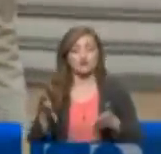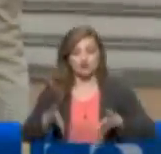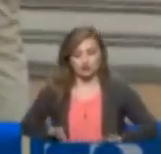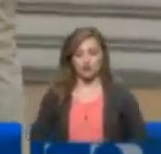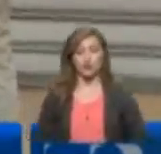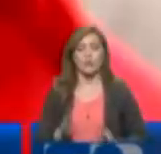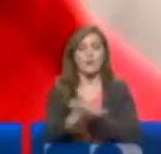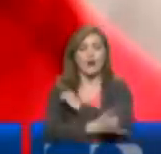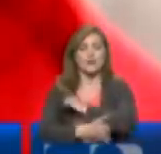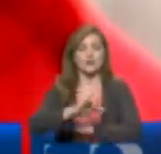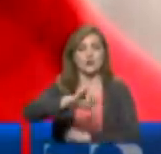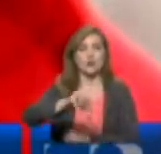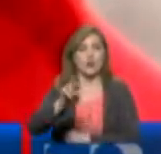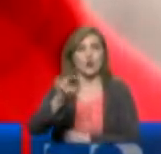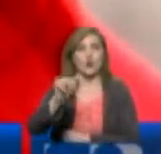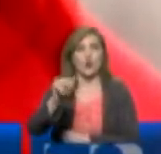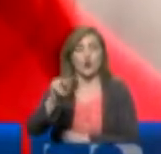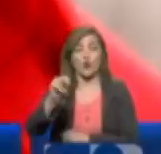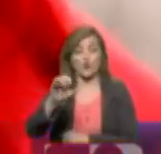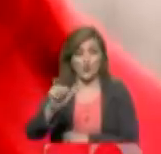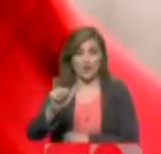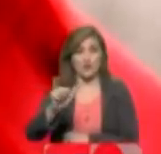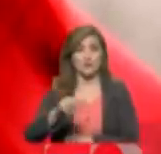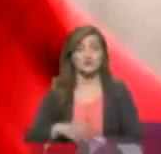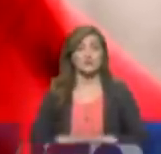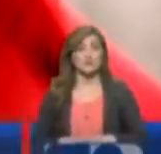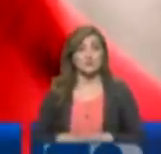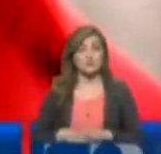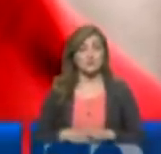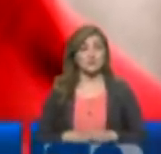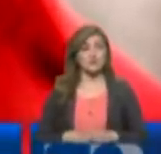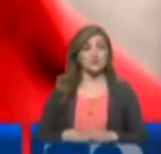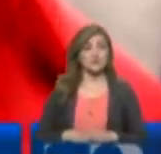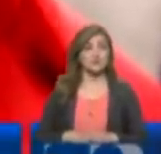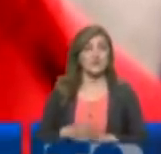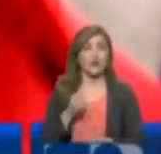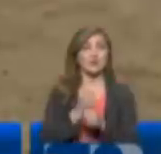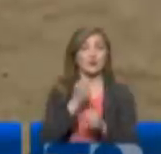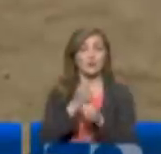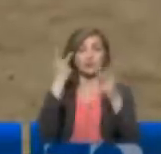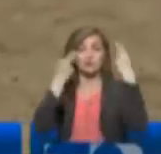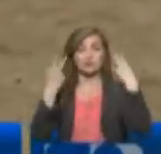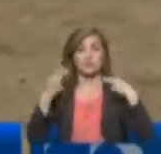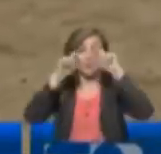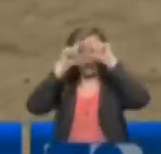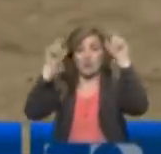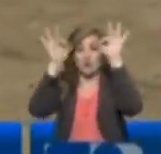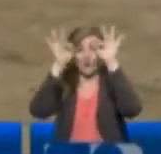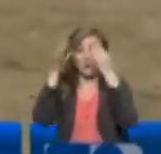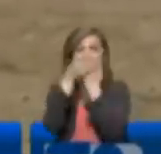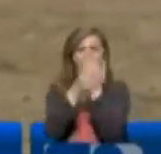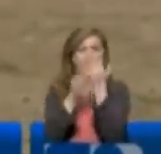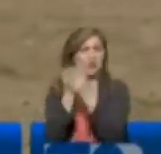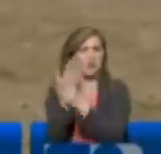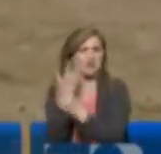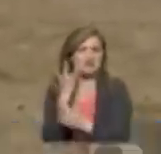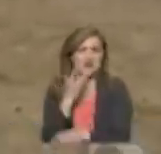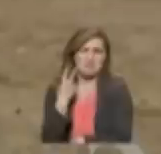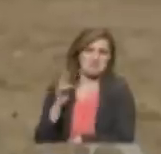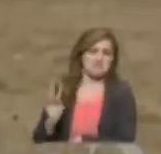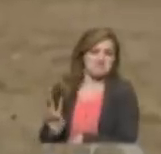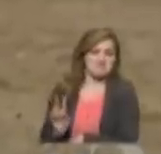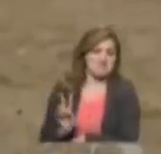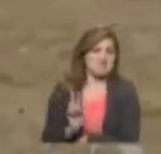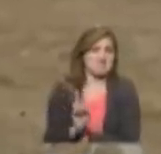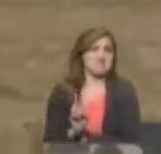de jordania que han llegado en vestidos como la empresa eléctrica de algo así estallan guantes y todo entonces es